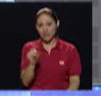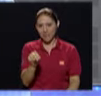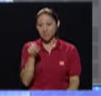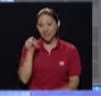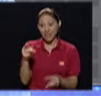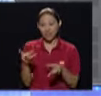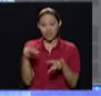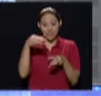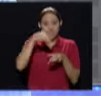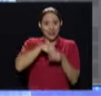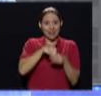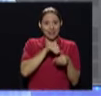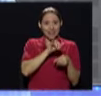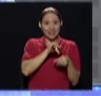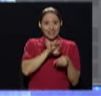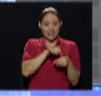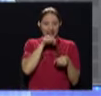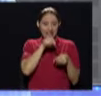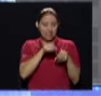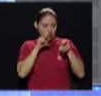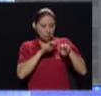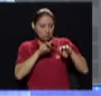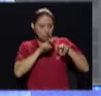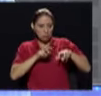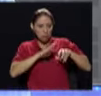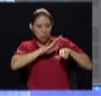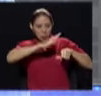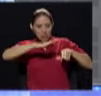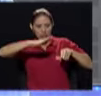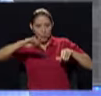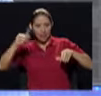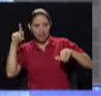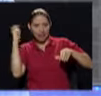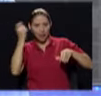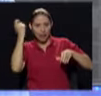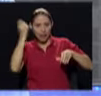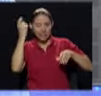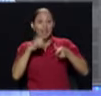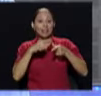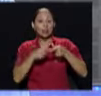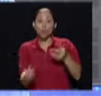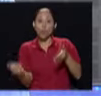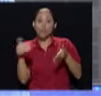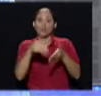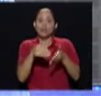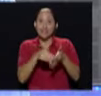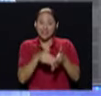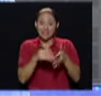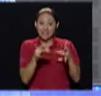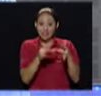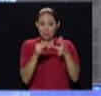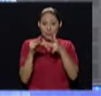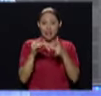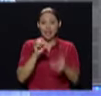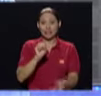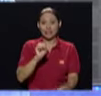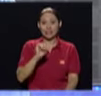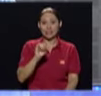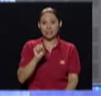estudian las señales sísmicas de los volcanes de la cordillera volcánica de Guanacaste. Entonces nuevamente los instrumentos, los sismómetros o